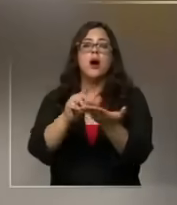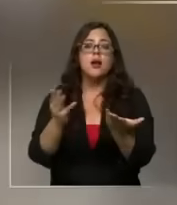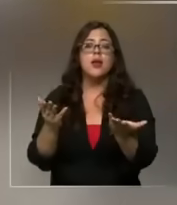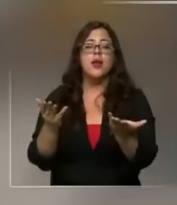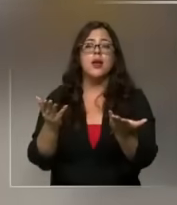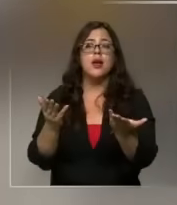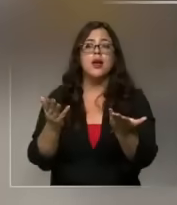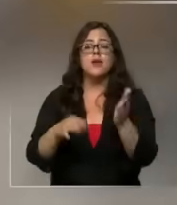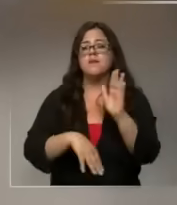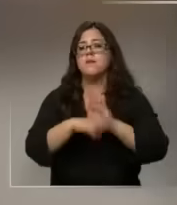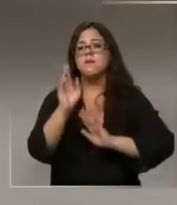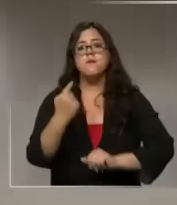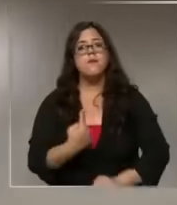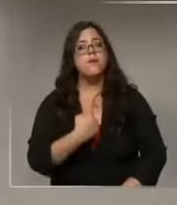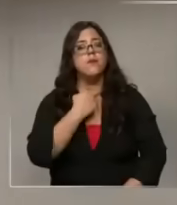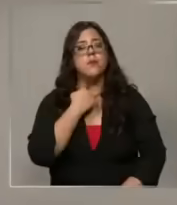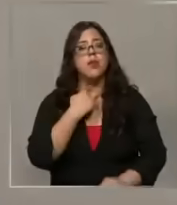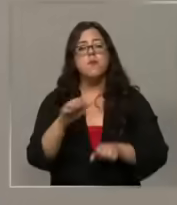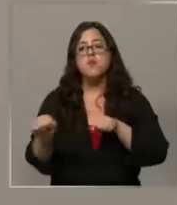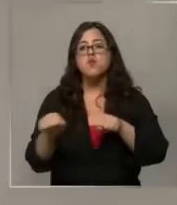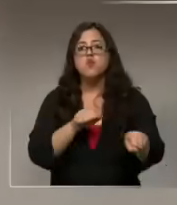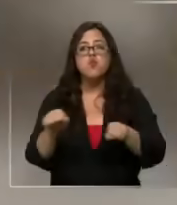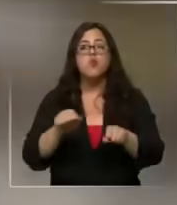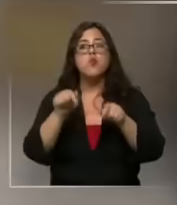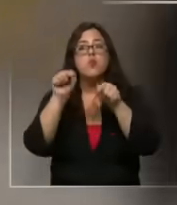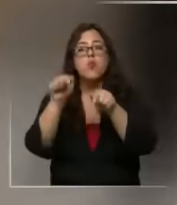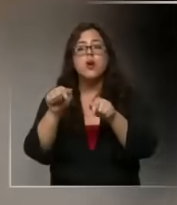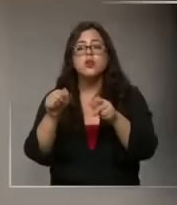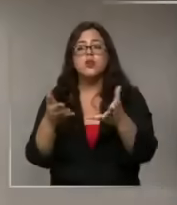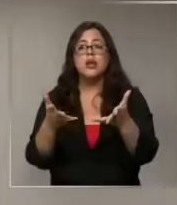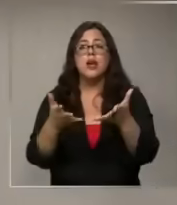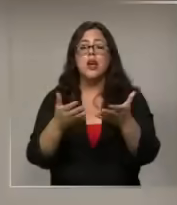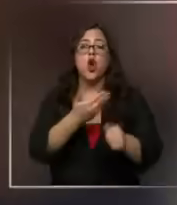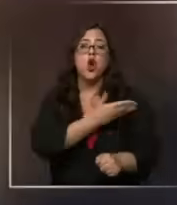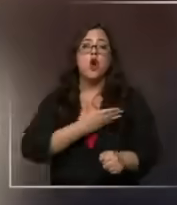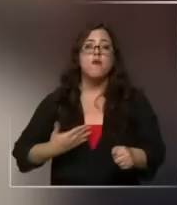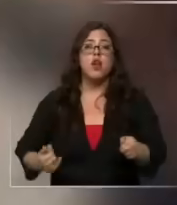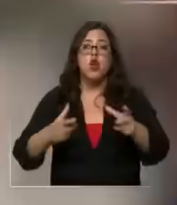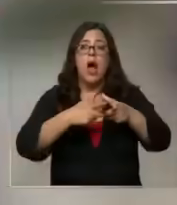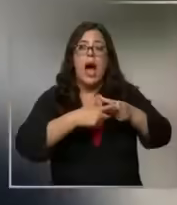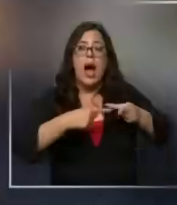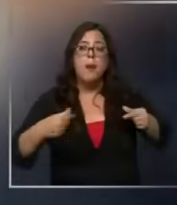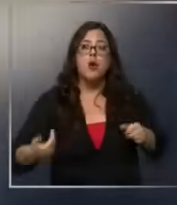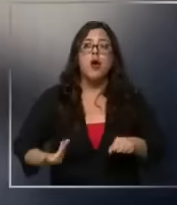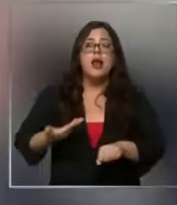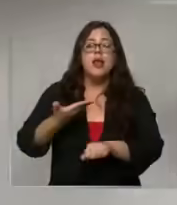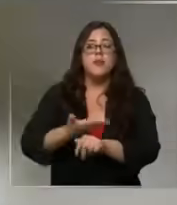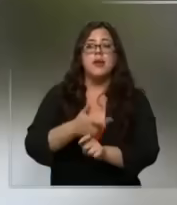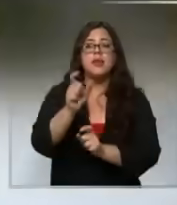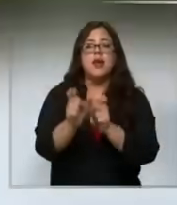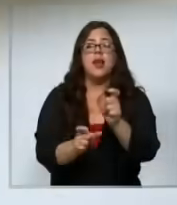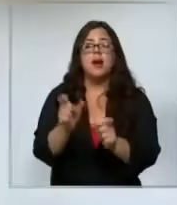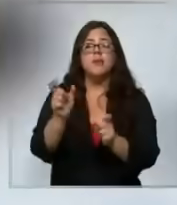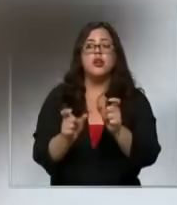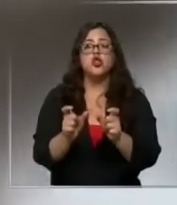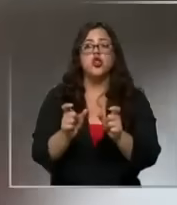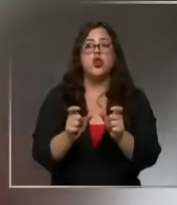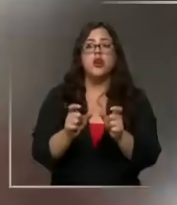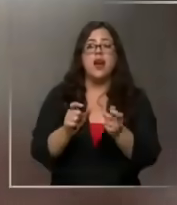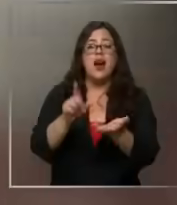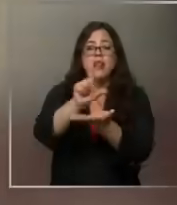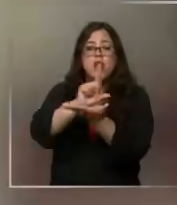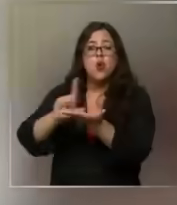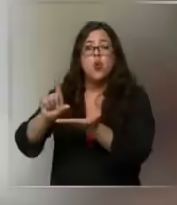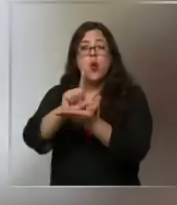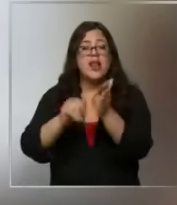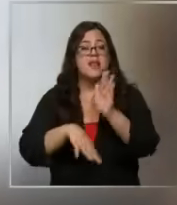de las más afectadas por esta catástrofe y es por eso que el gobierno de Japón le ha pedido a los residentes de todas estas zonas que han resultado